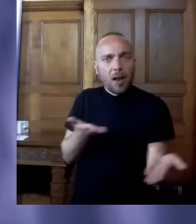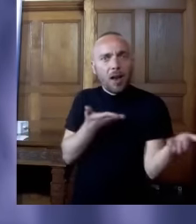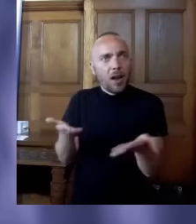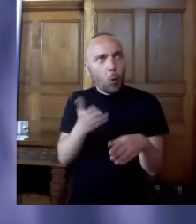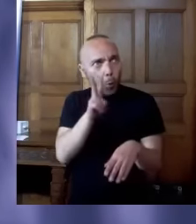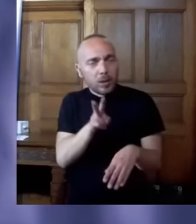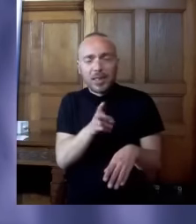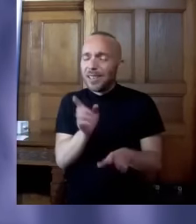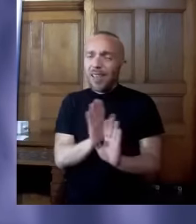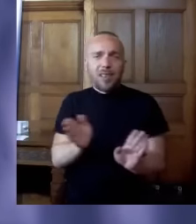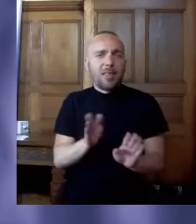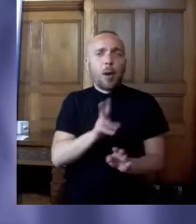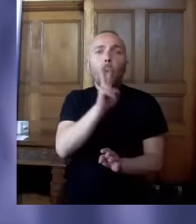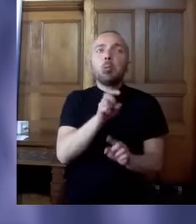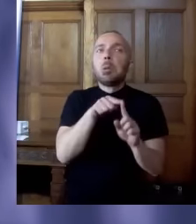propios